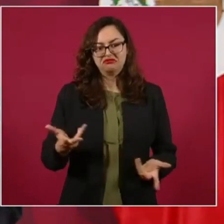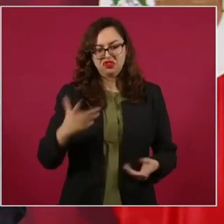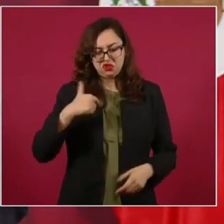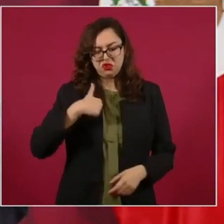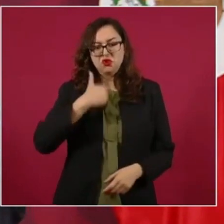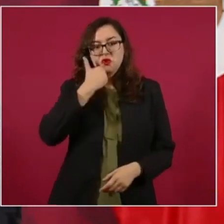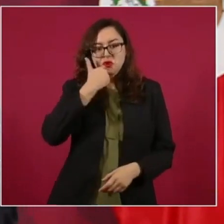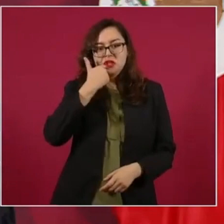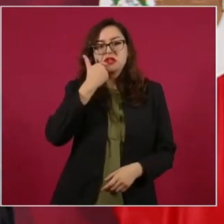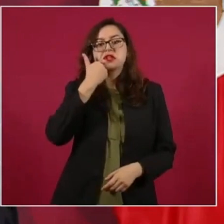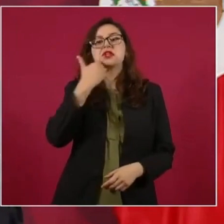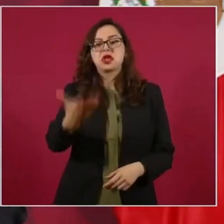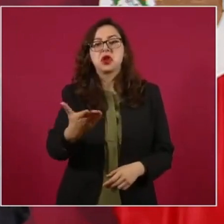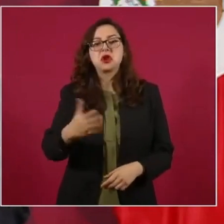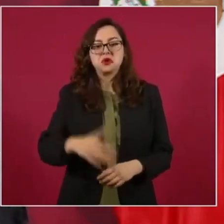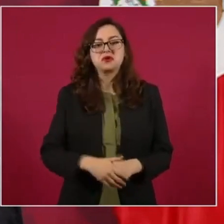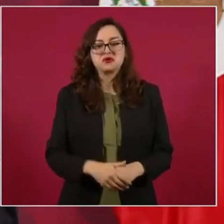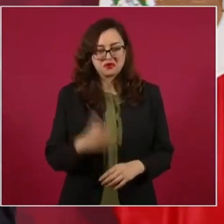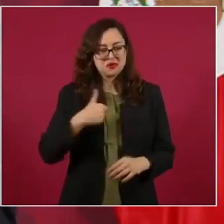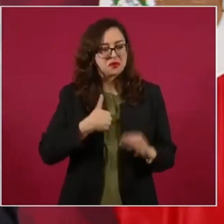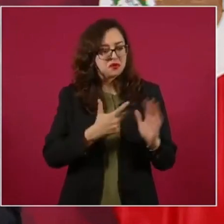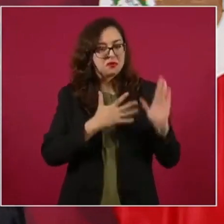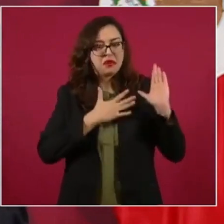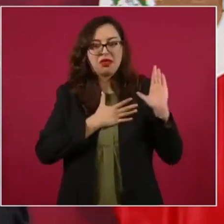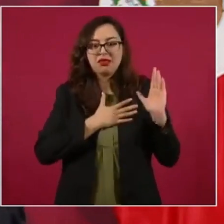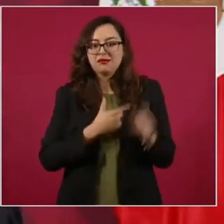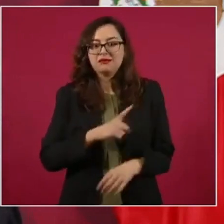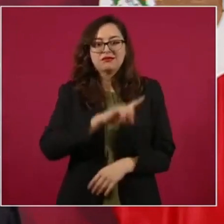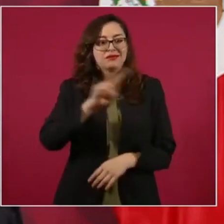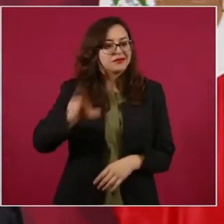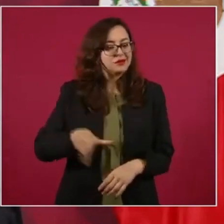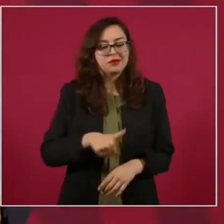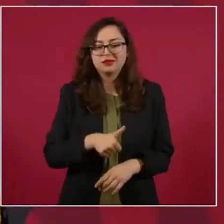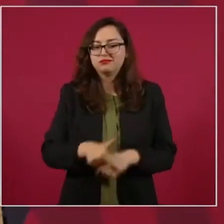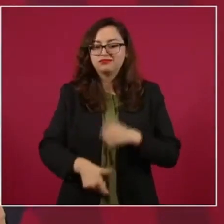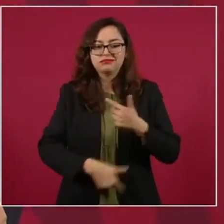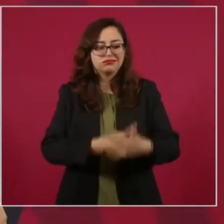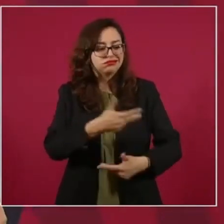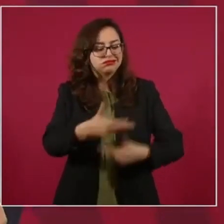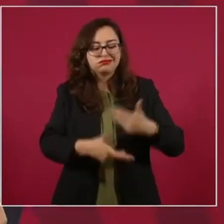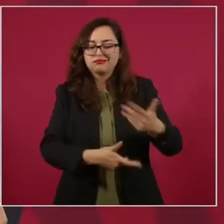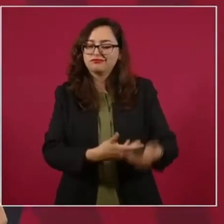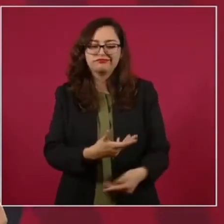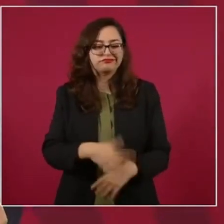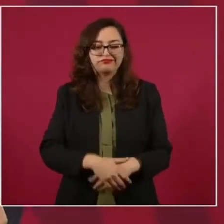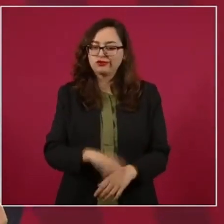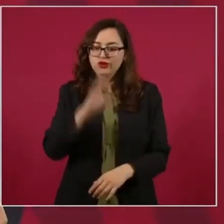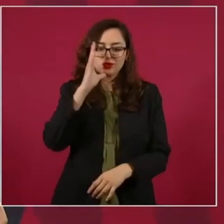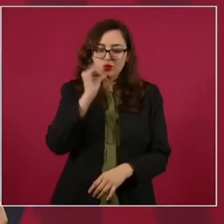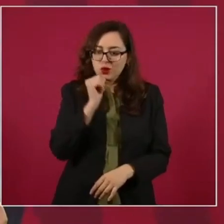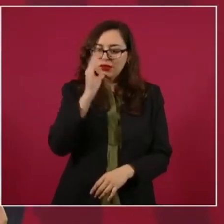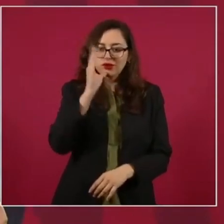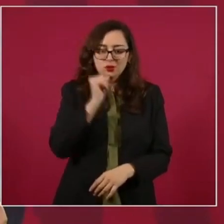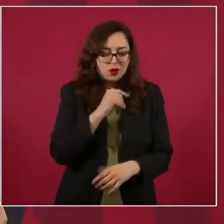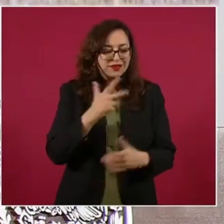de cómo tiene uno que estar todos los días,